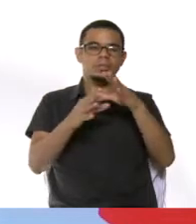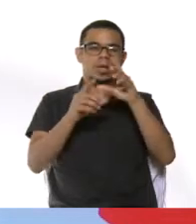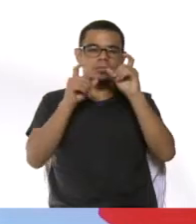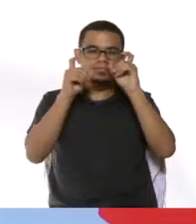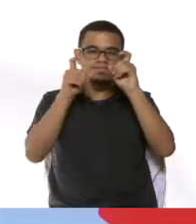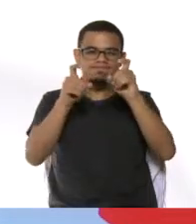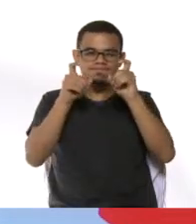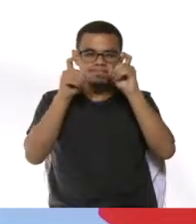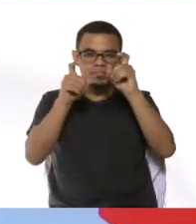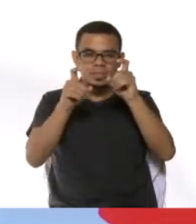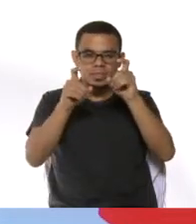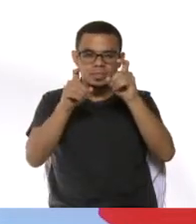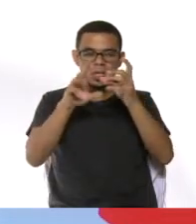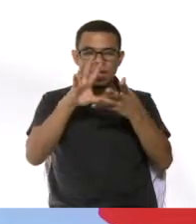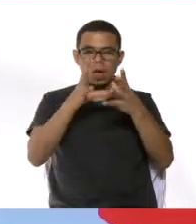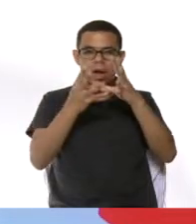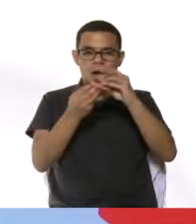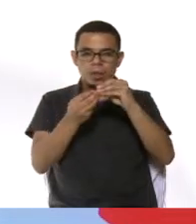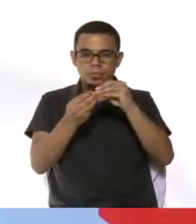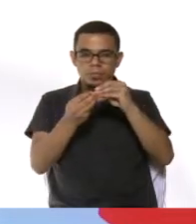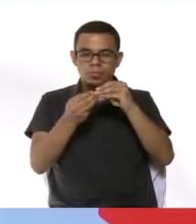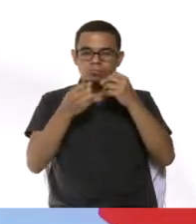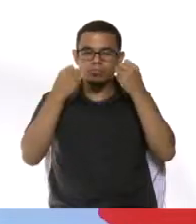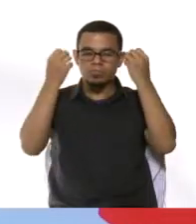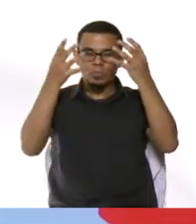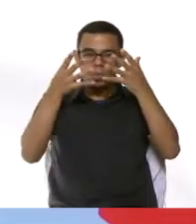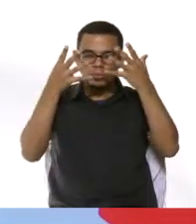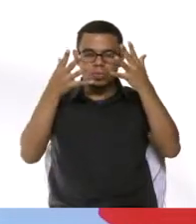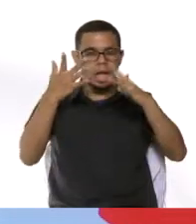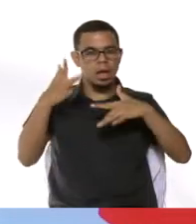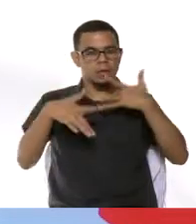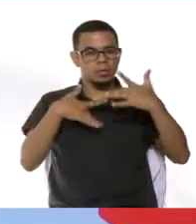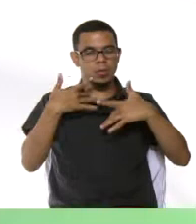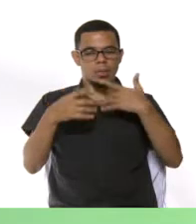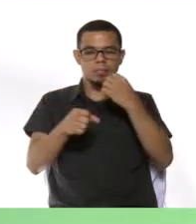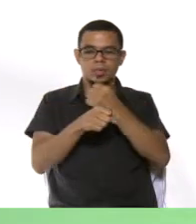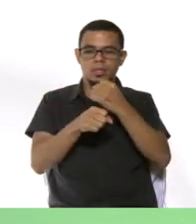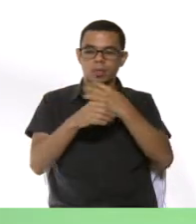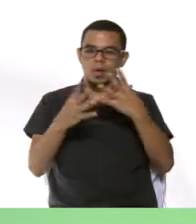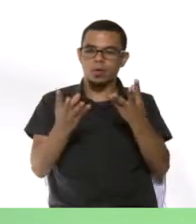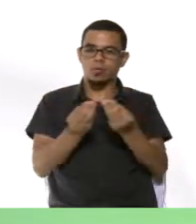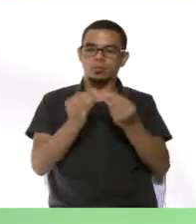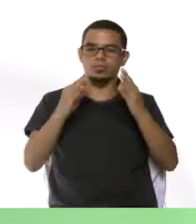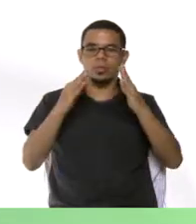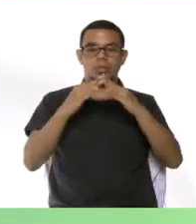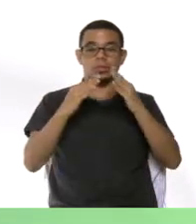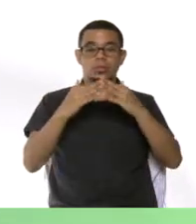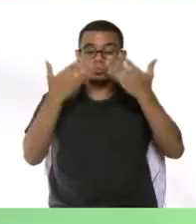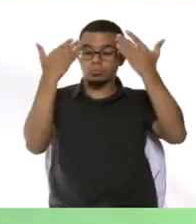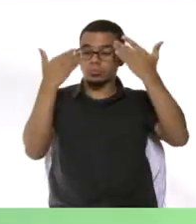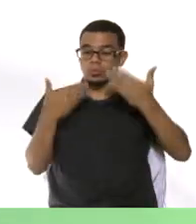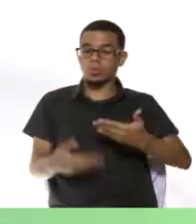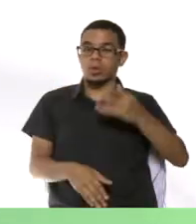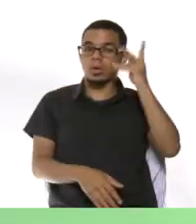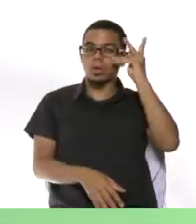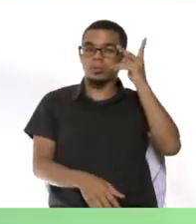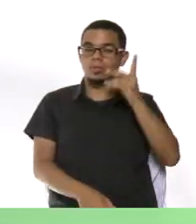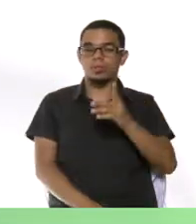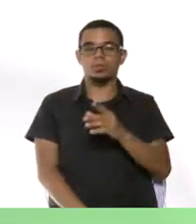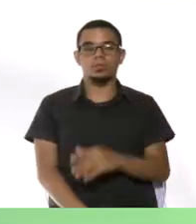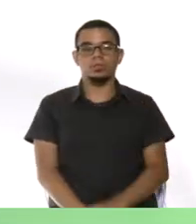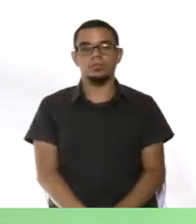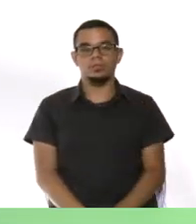para trabajar con nuestros niños y con nuestras niñas en casa. Soy Jenildre Mujica y voy a compartir con ustedes